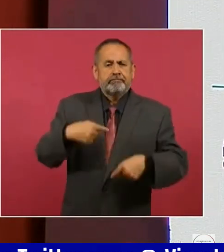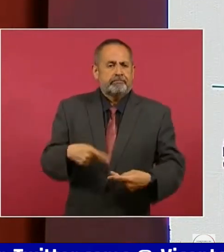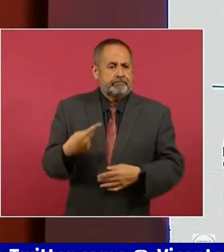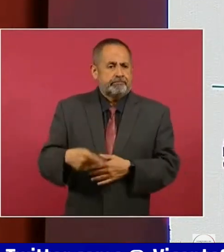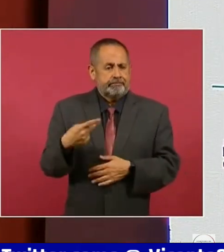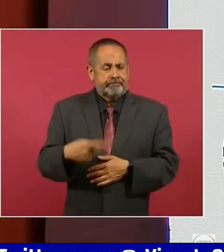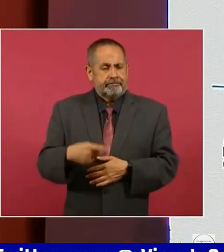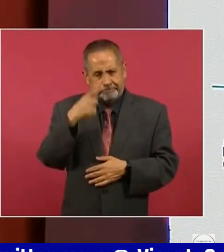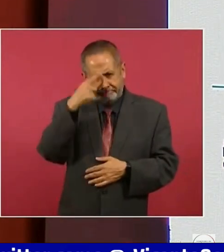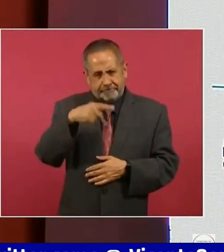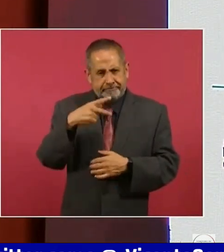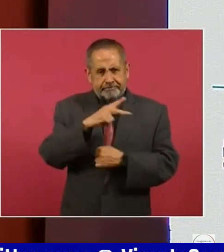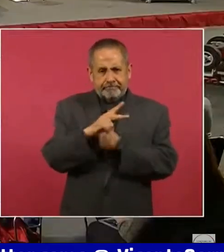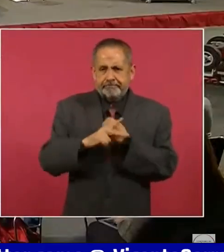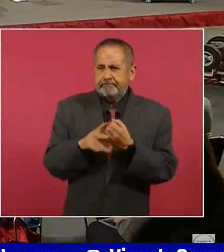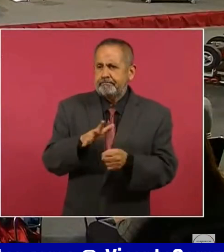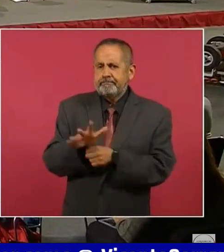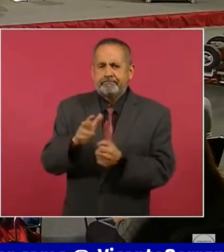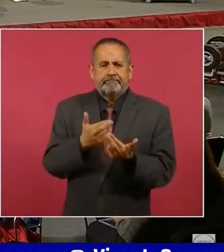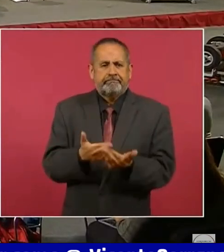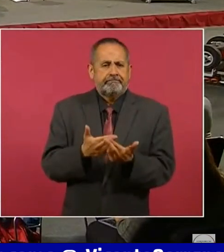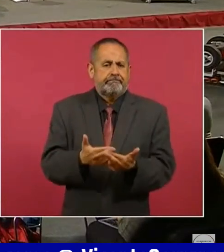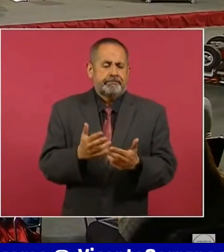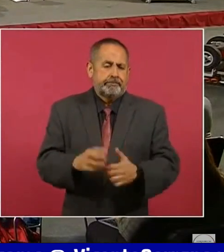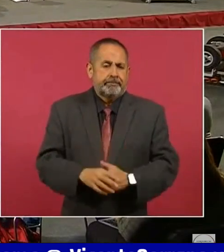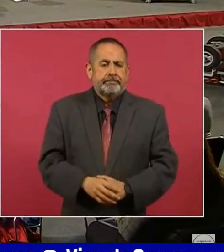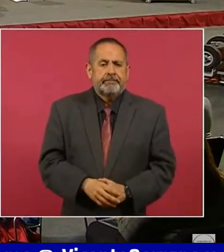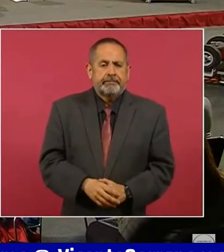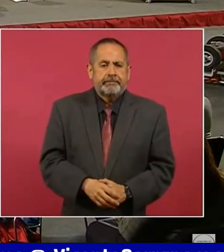nuestro país. La que sigue, por favor.